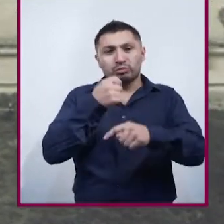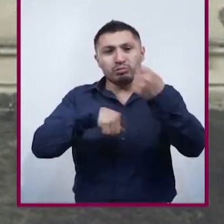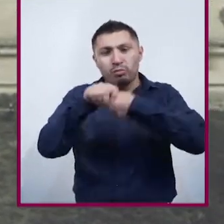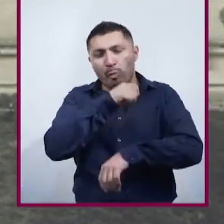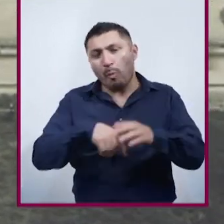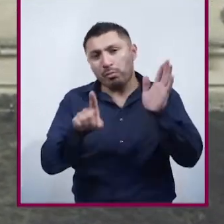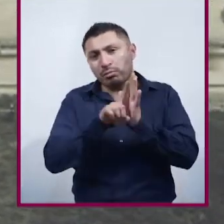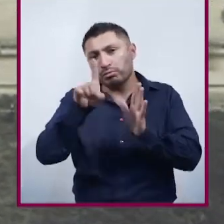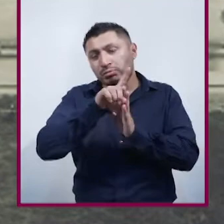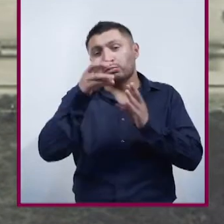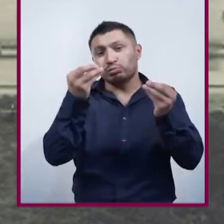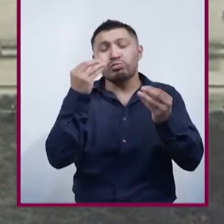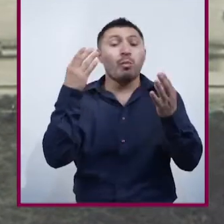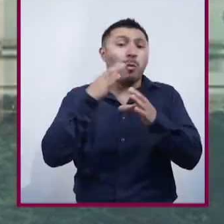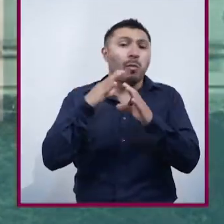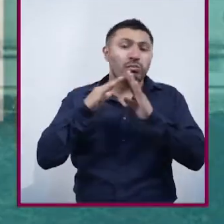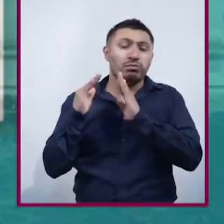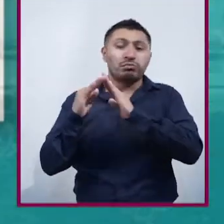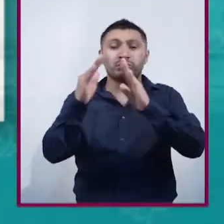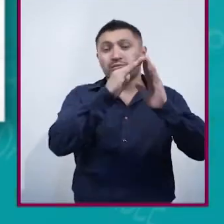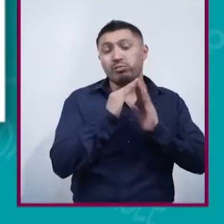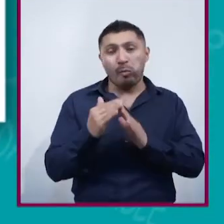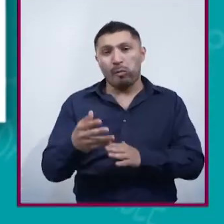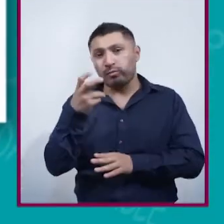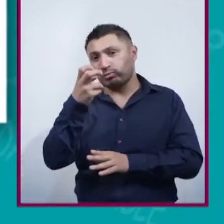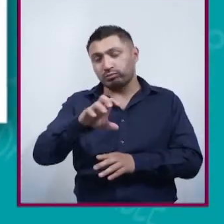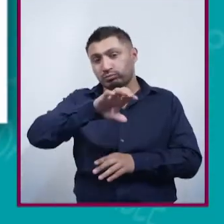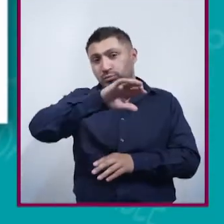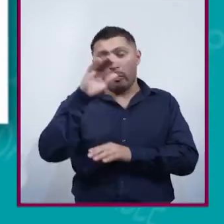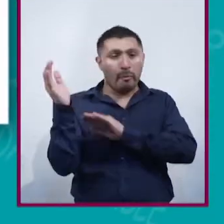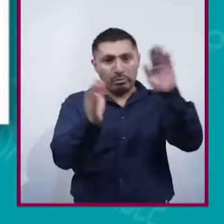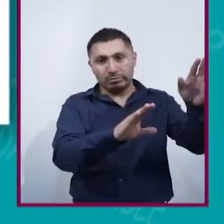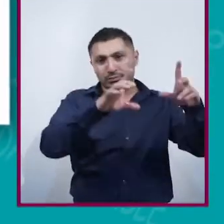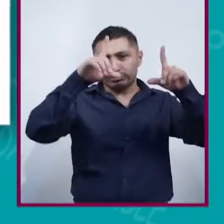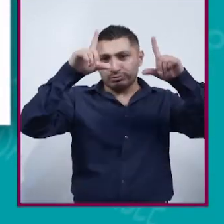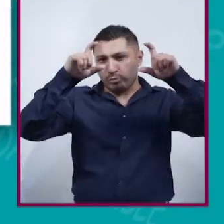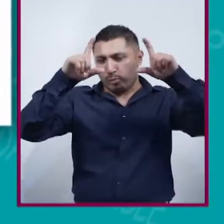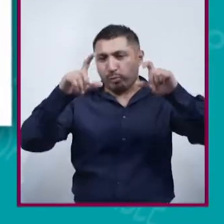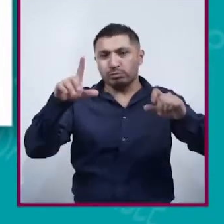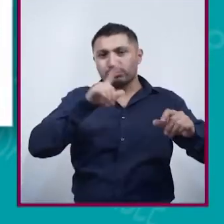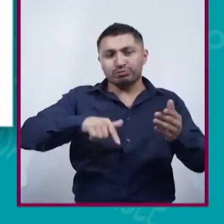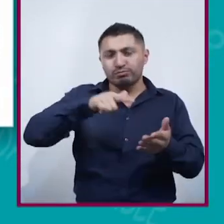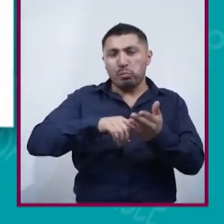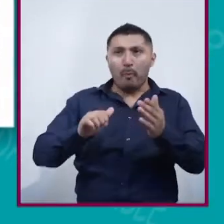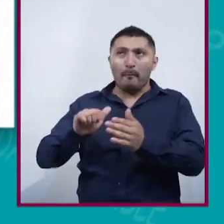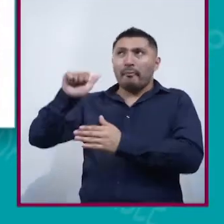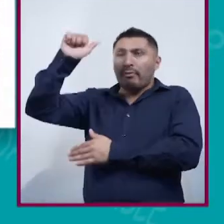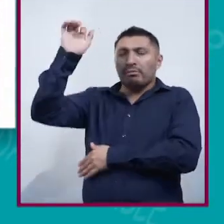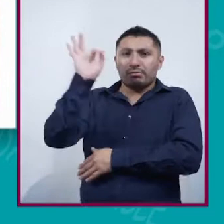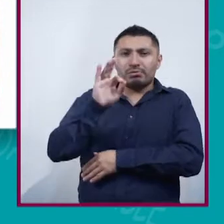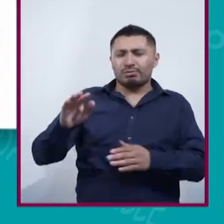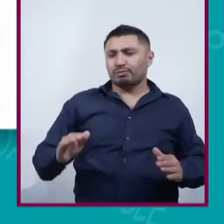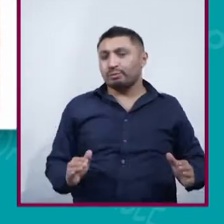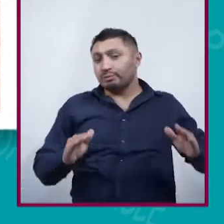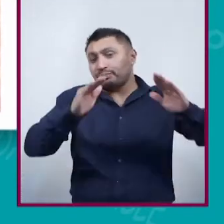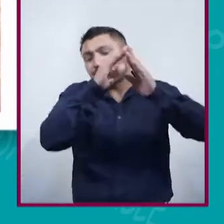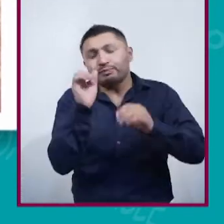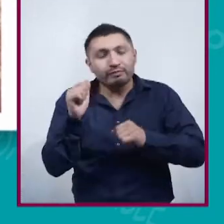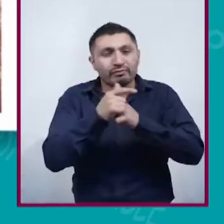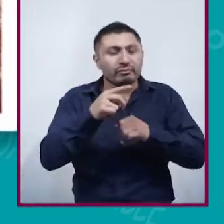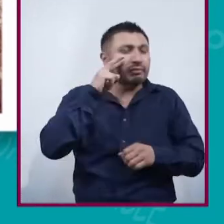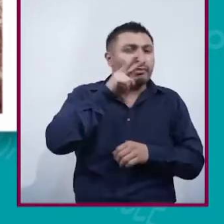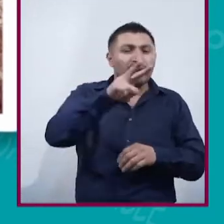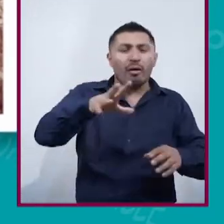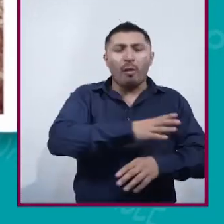tienda departamental y muchas casas. Esta otra fotografía, tomada desde un lugar alto, seguramente algún cerro, muestra